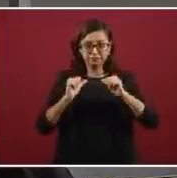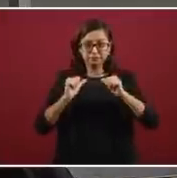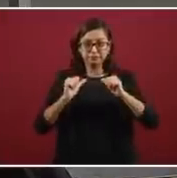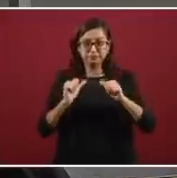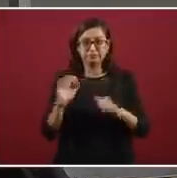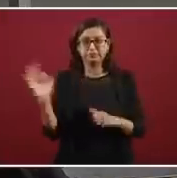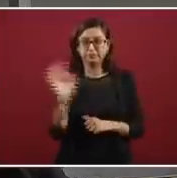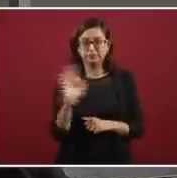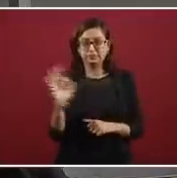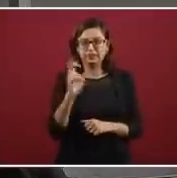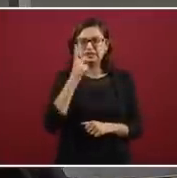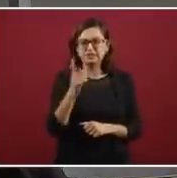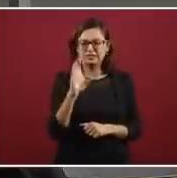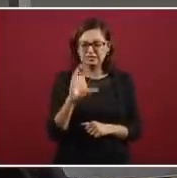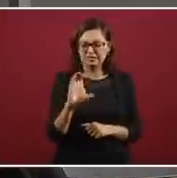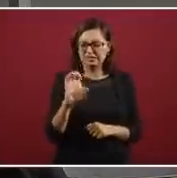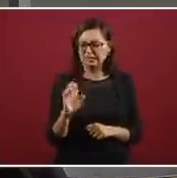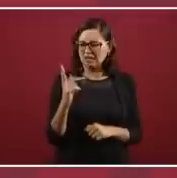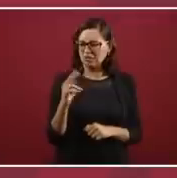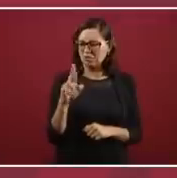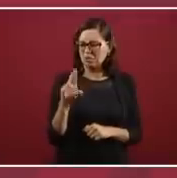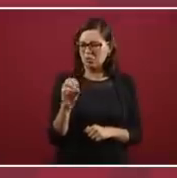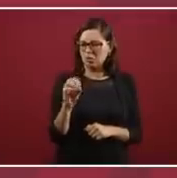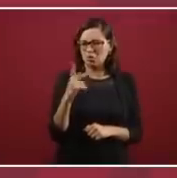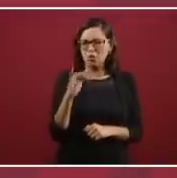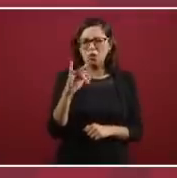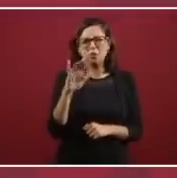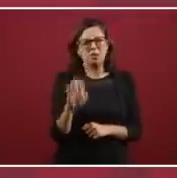dicen, Sepropie, ¿qué es eso?